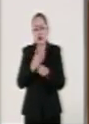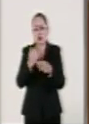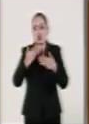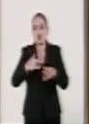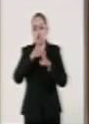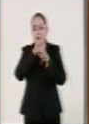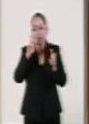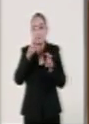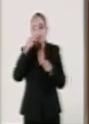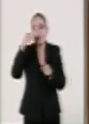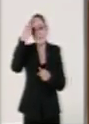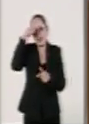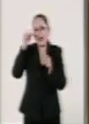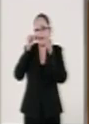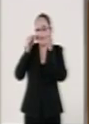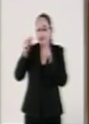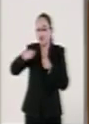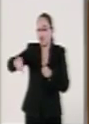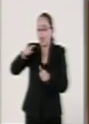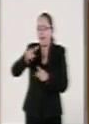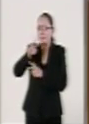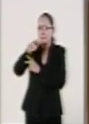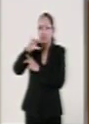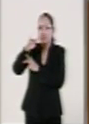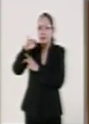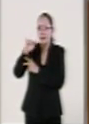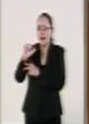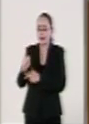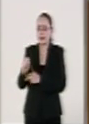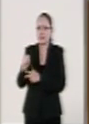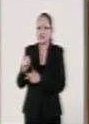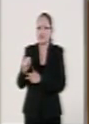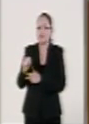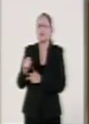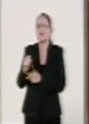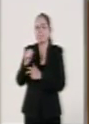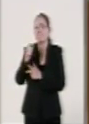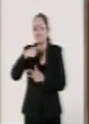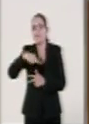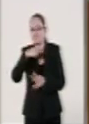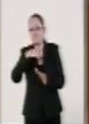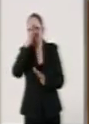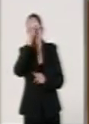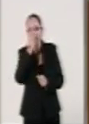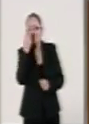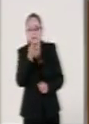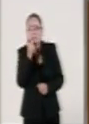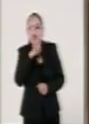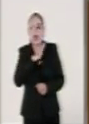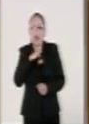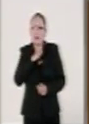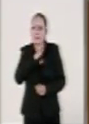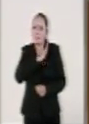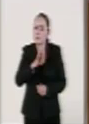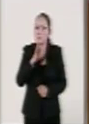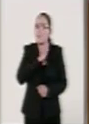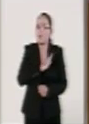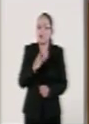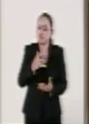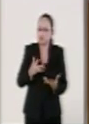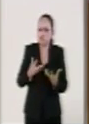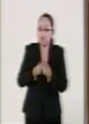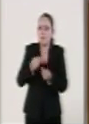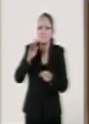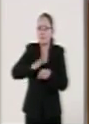de atención a víctimas, coincidimos en que tiene el propósito de propiciar la viabilidad